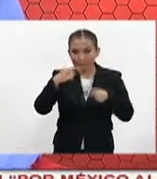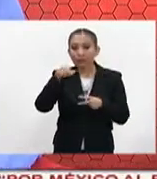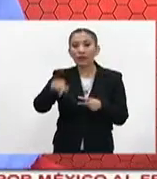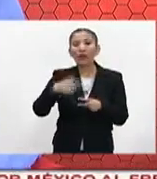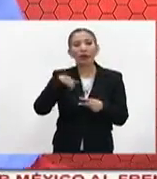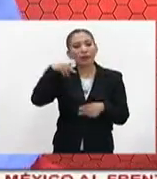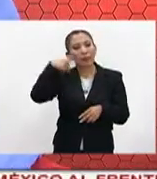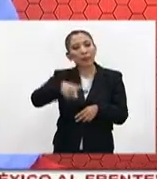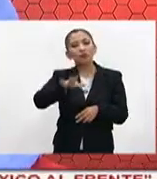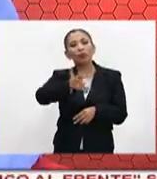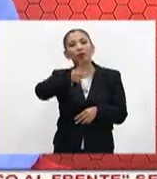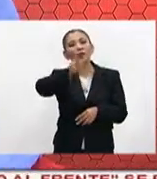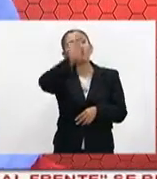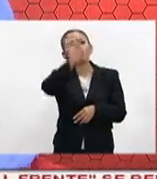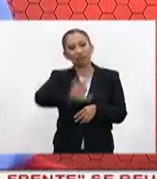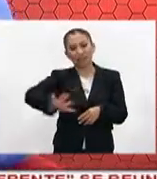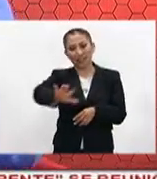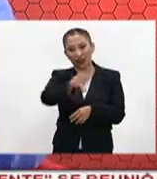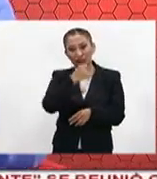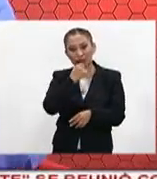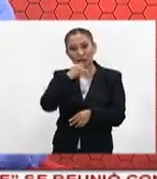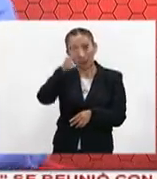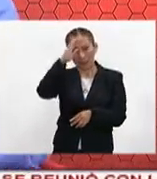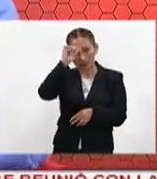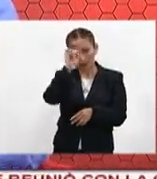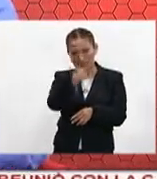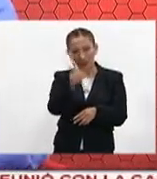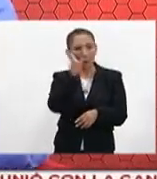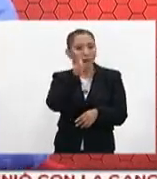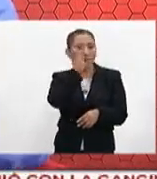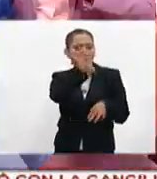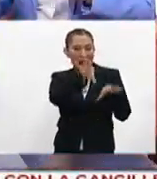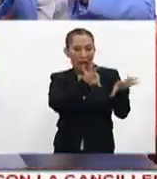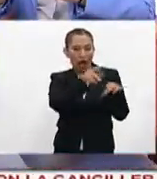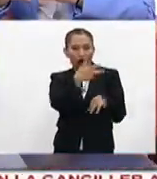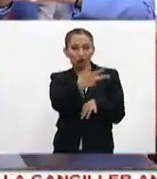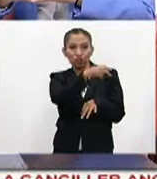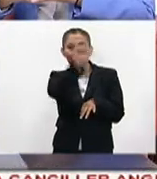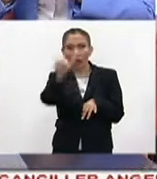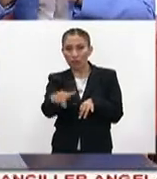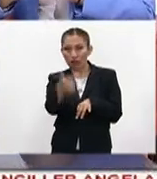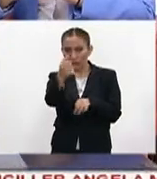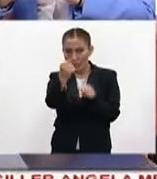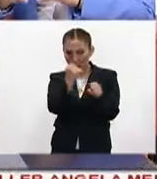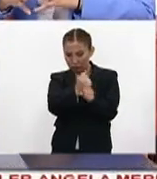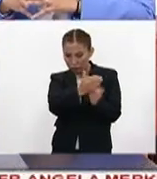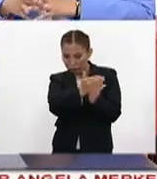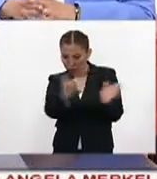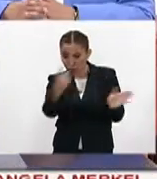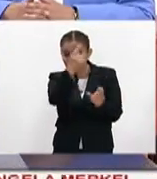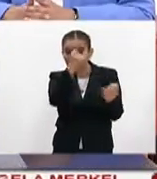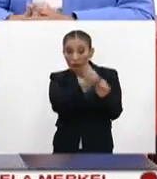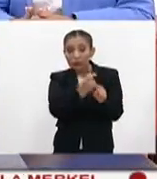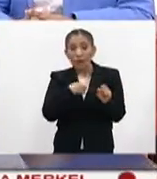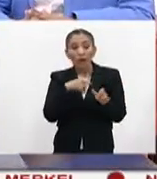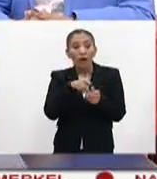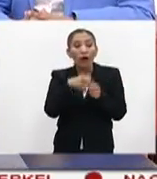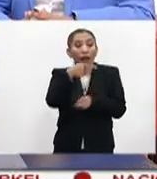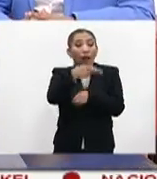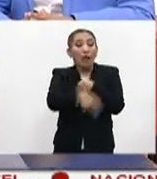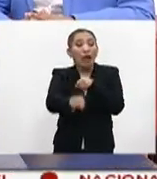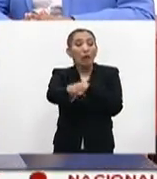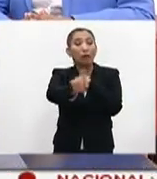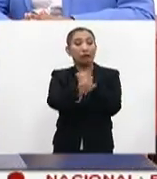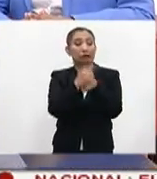que encontramos que el 52% de los niños, pensando en esta muestra de niños de 8 a 12 años, en el último año se han expuesto por lo menos